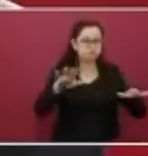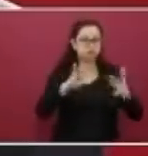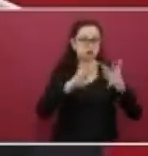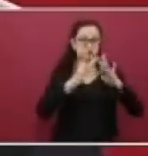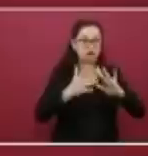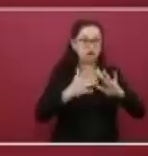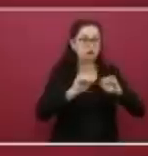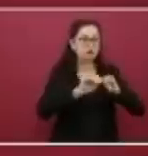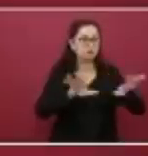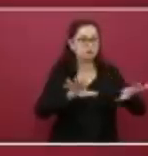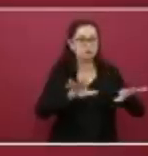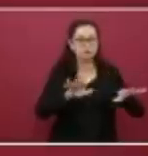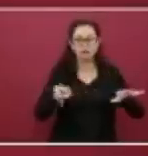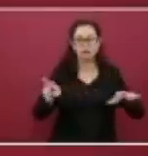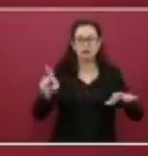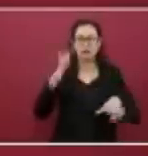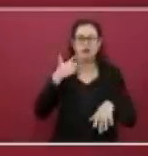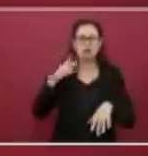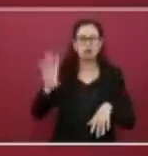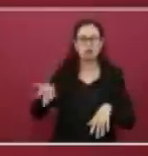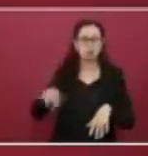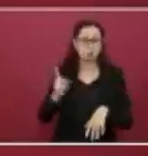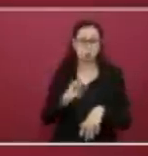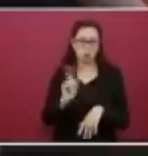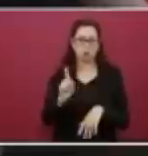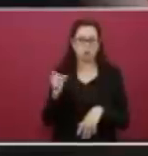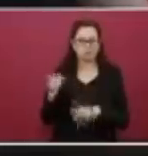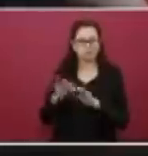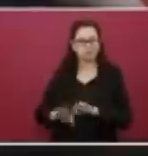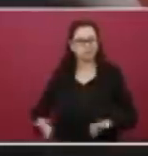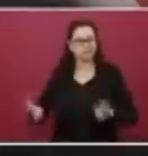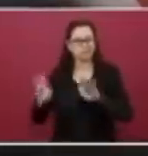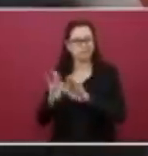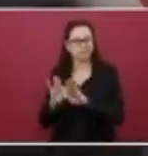sociales este van a poder este